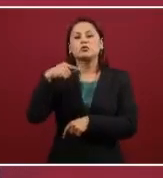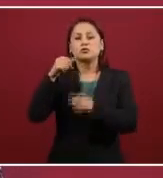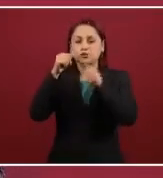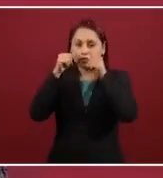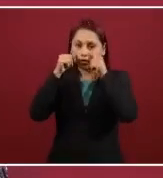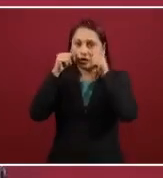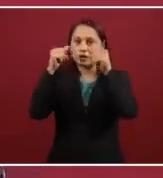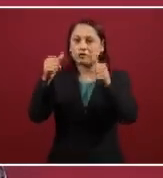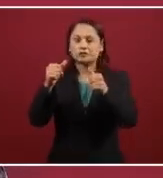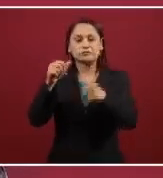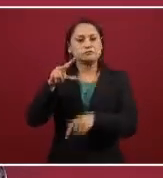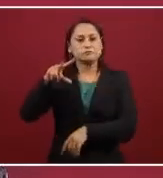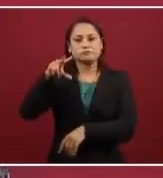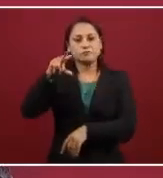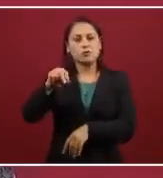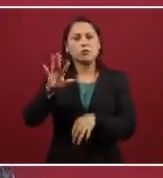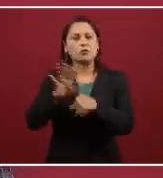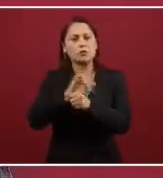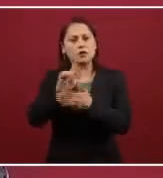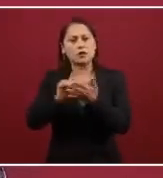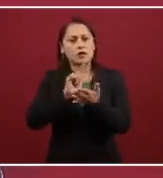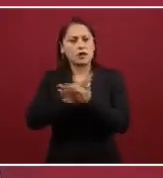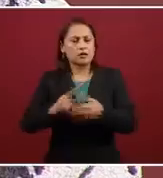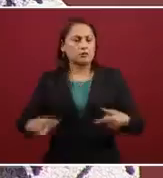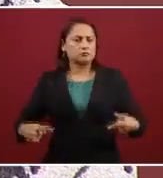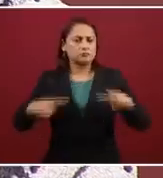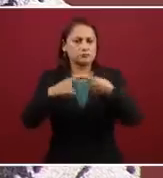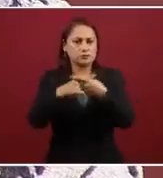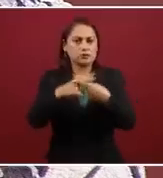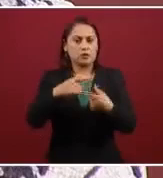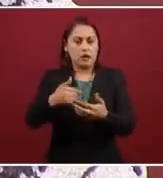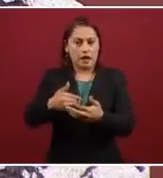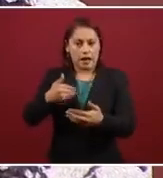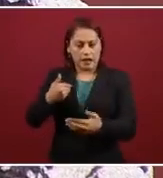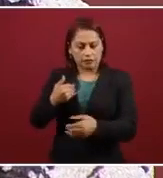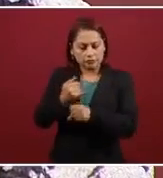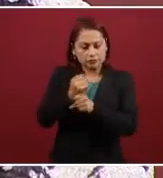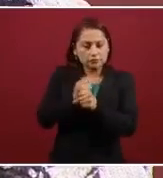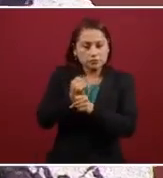Entonces, nosotros presentamos el estudio y hacemos por qué no es violatorio.